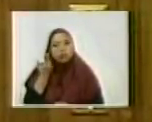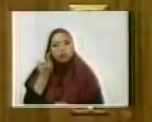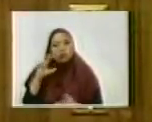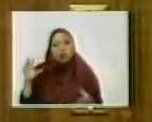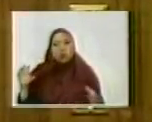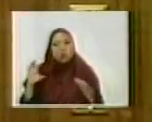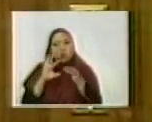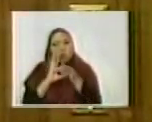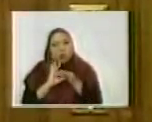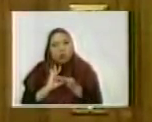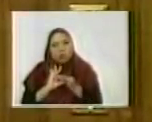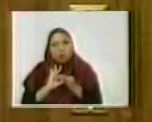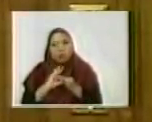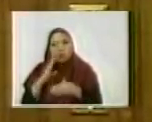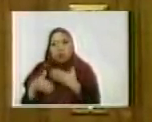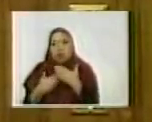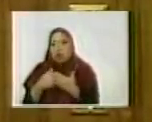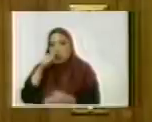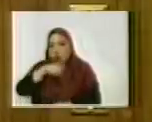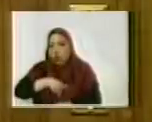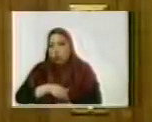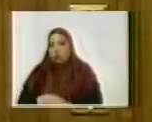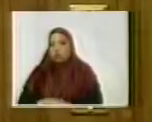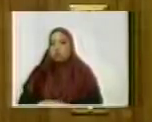unimos hasta el sol de hoy.